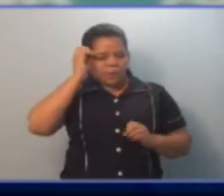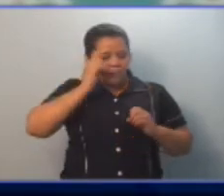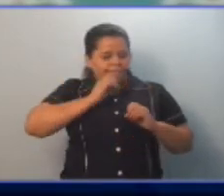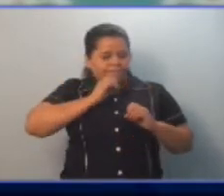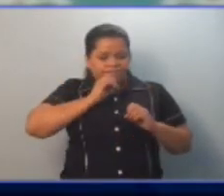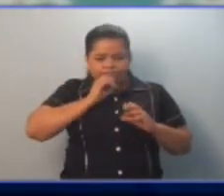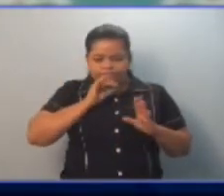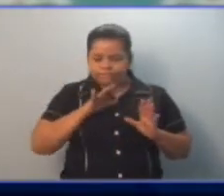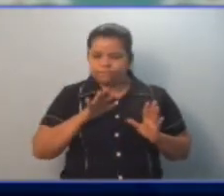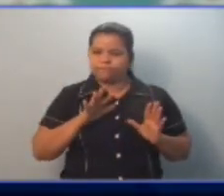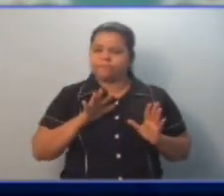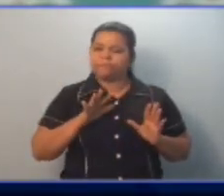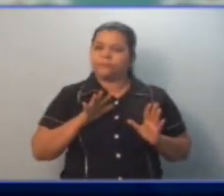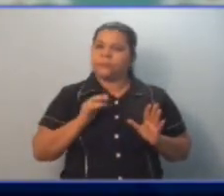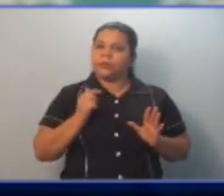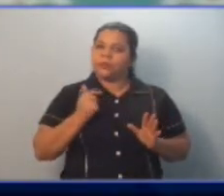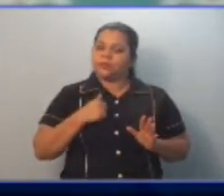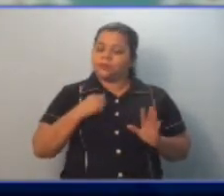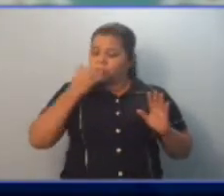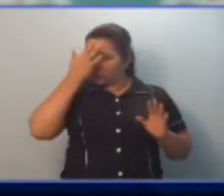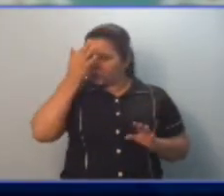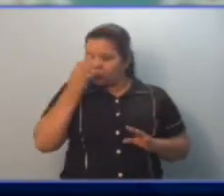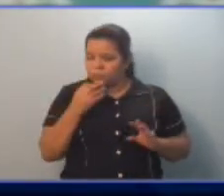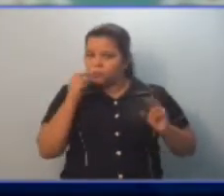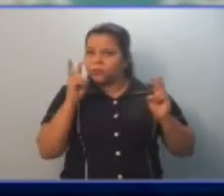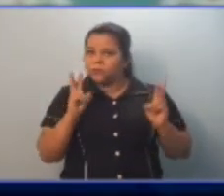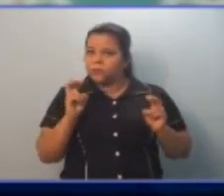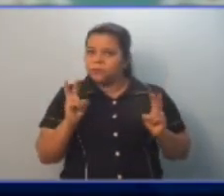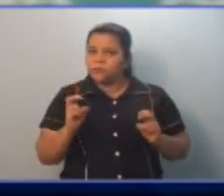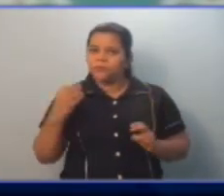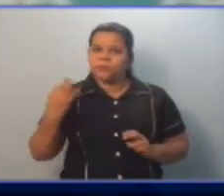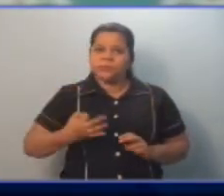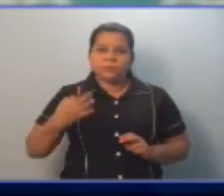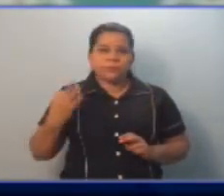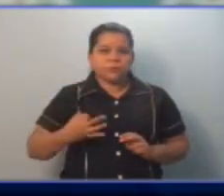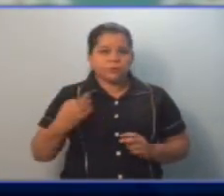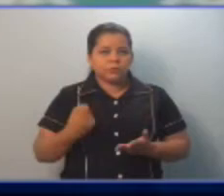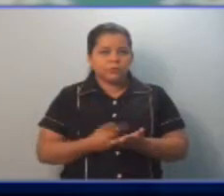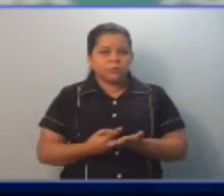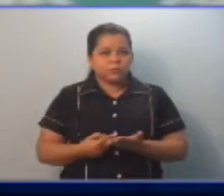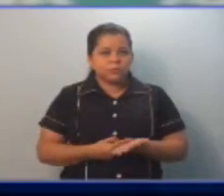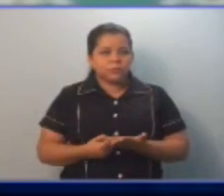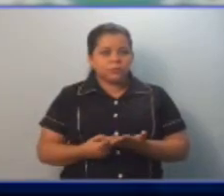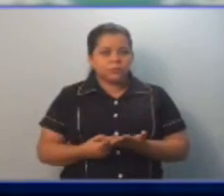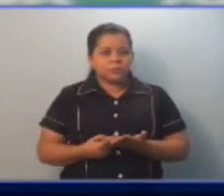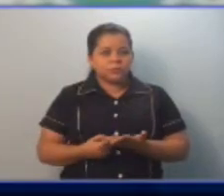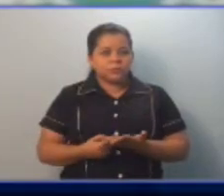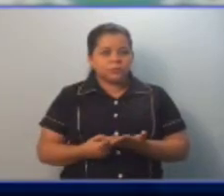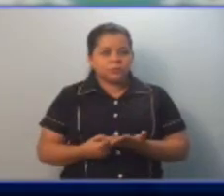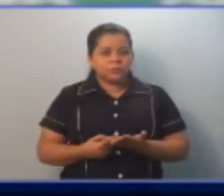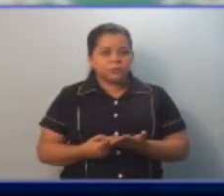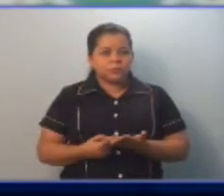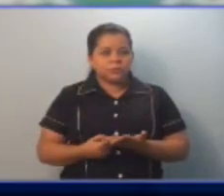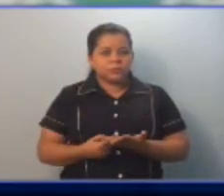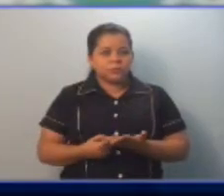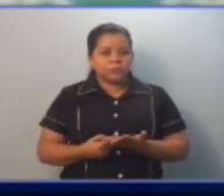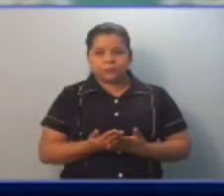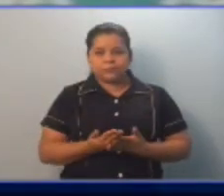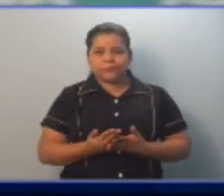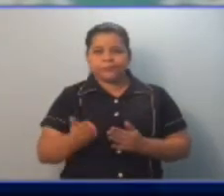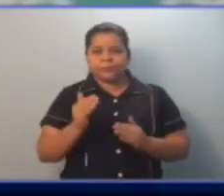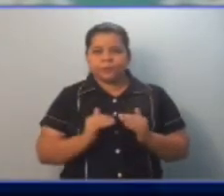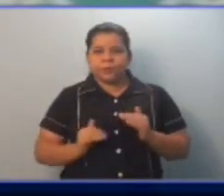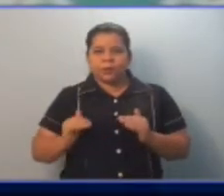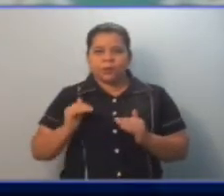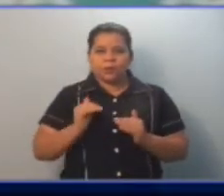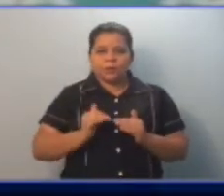creo que es un tema que requiere una discusión a partir de el estatus